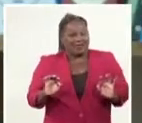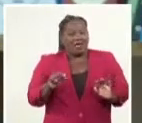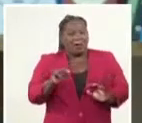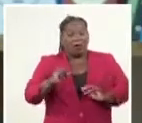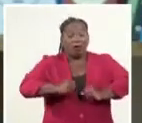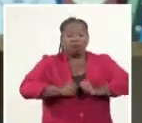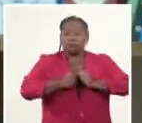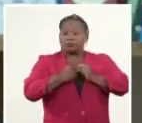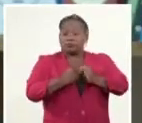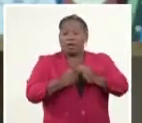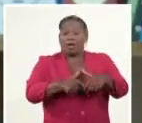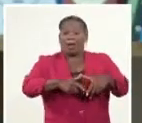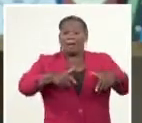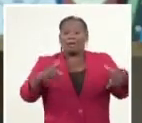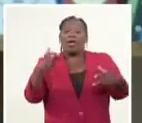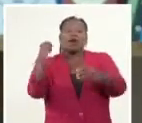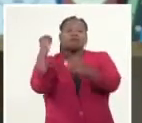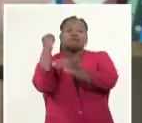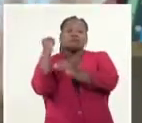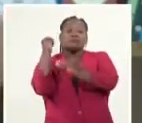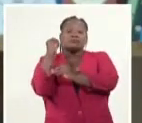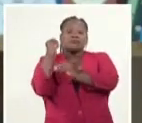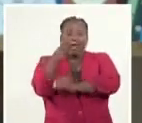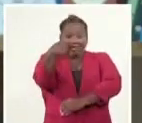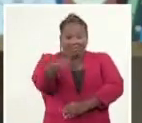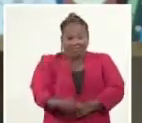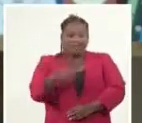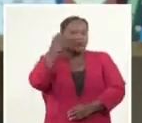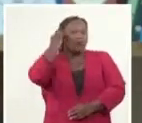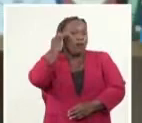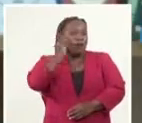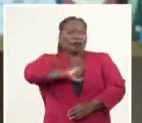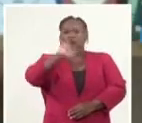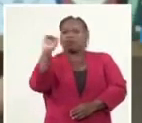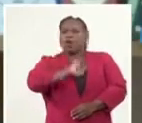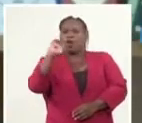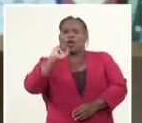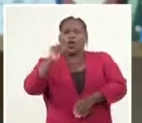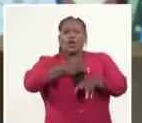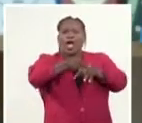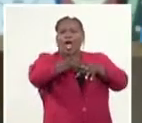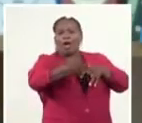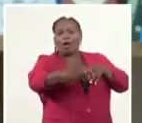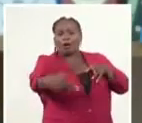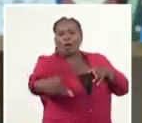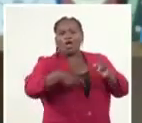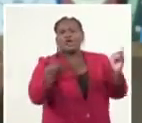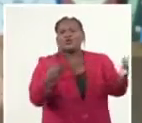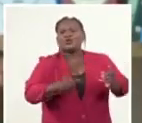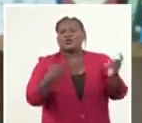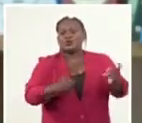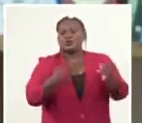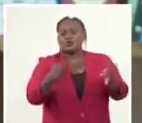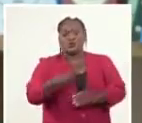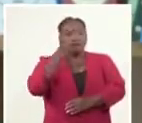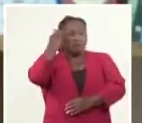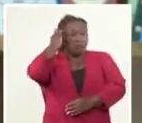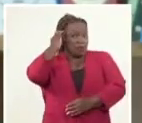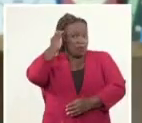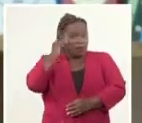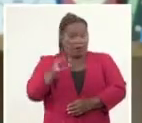refuerza, amplía y fortalece esos derechos que se han ido ganando por la propia lucha de las mujeres, el